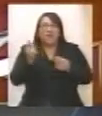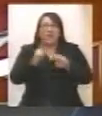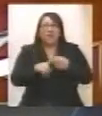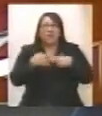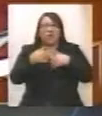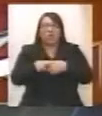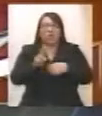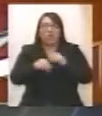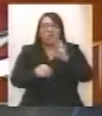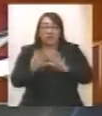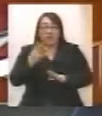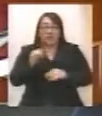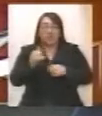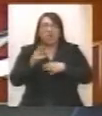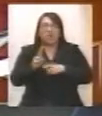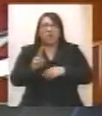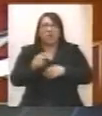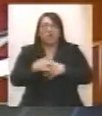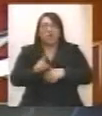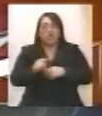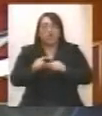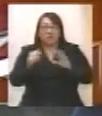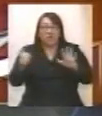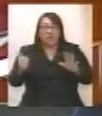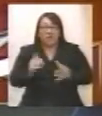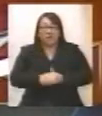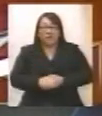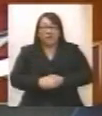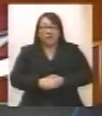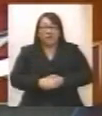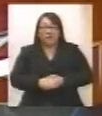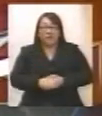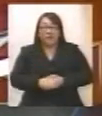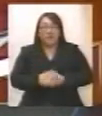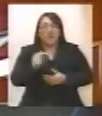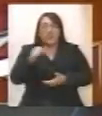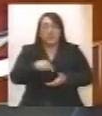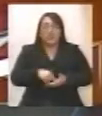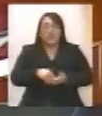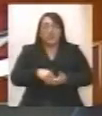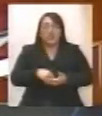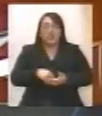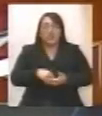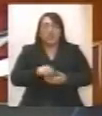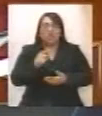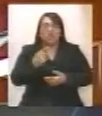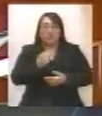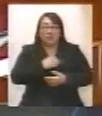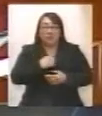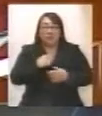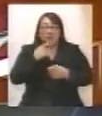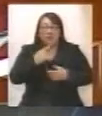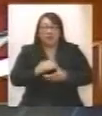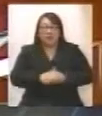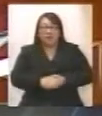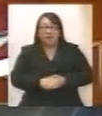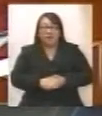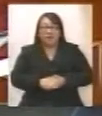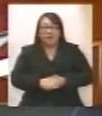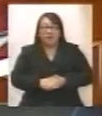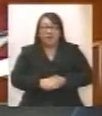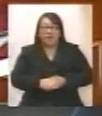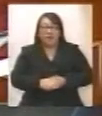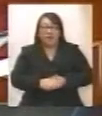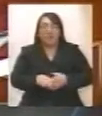del 2015 y julio del 2016. Este premiarato estará, me